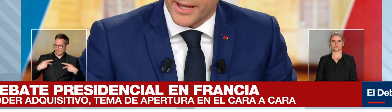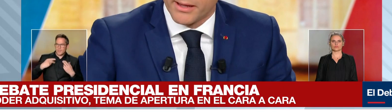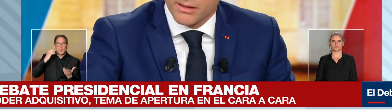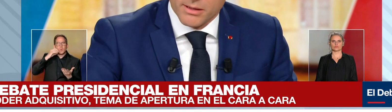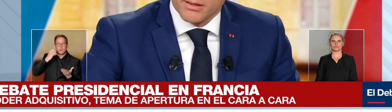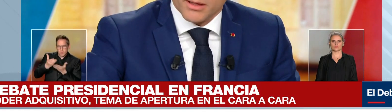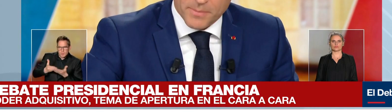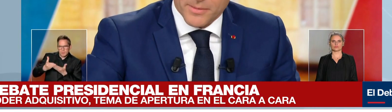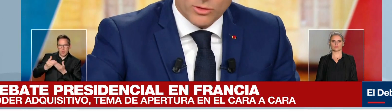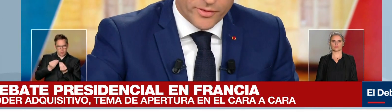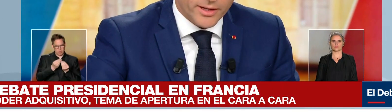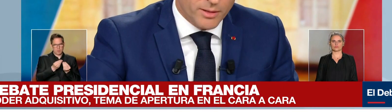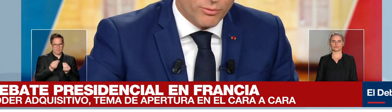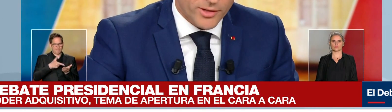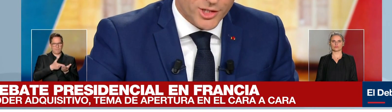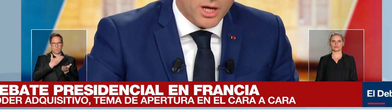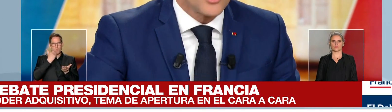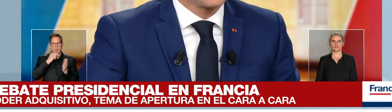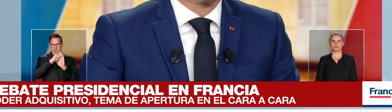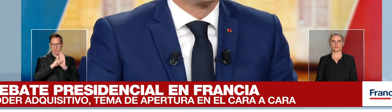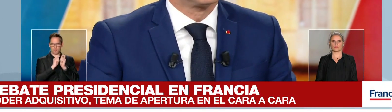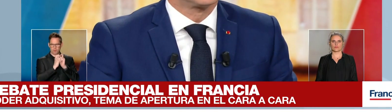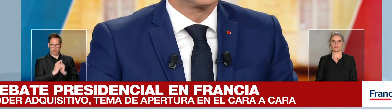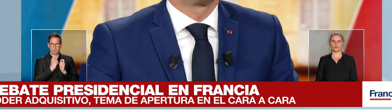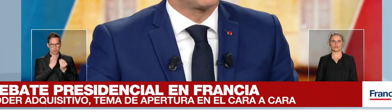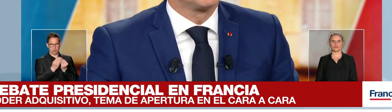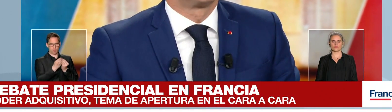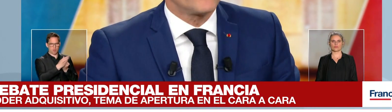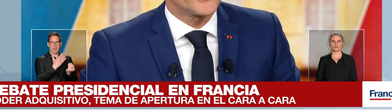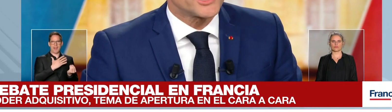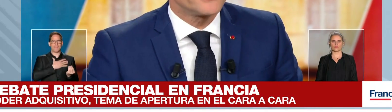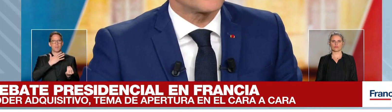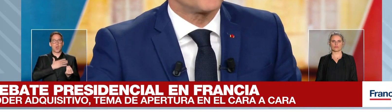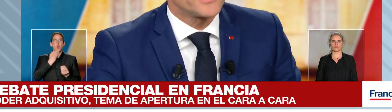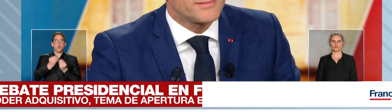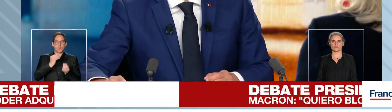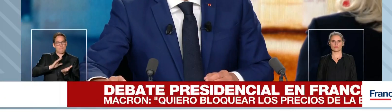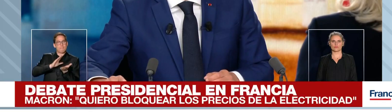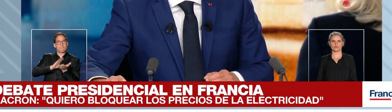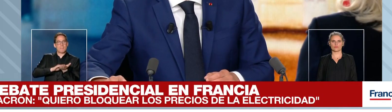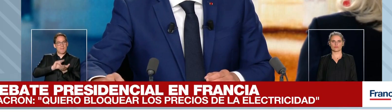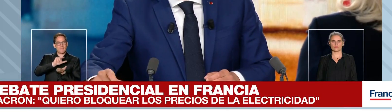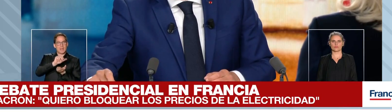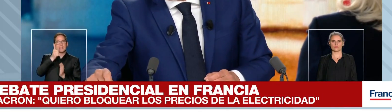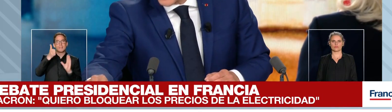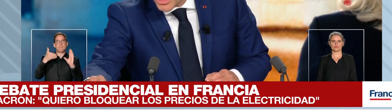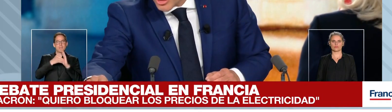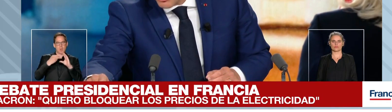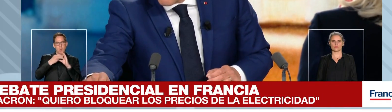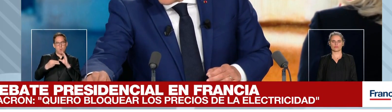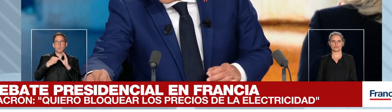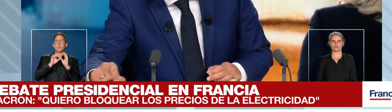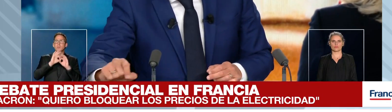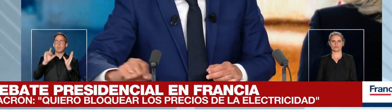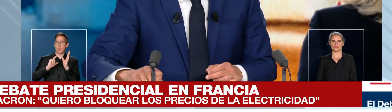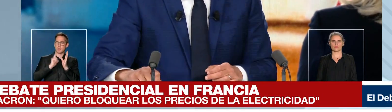dependiendo de los problemas de poder adquisitivo y la prima de poder adquisitivo que